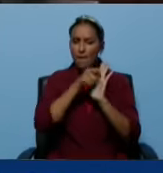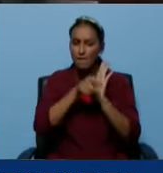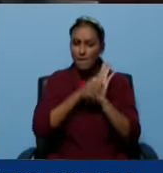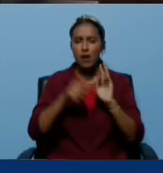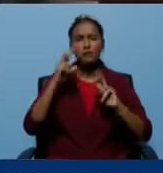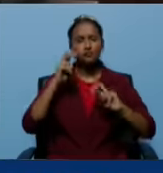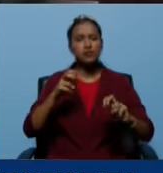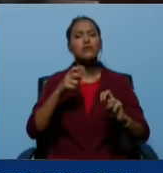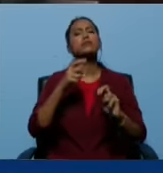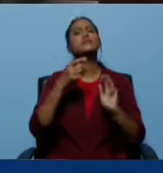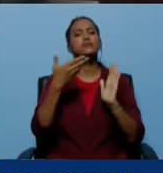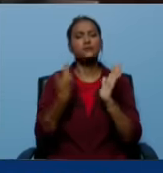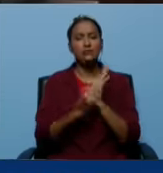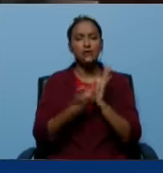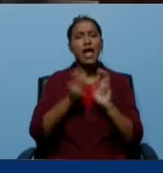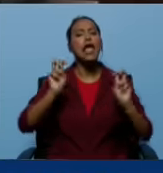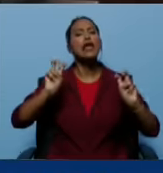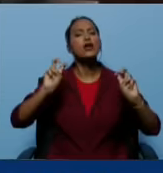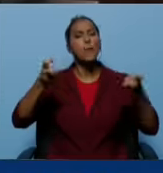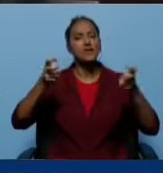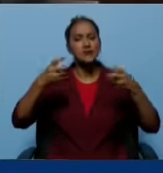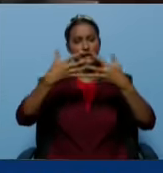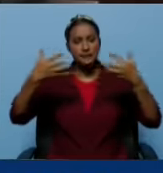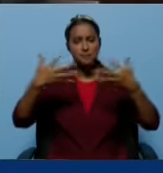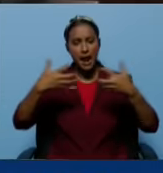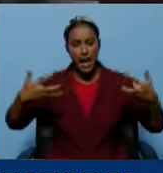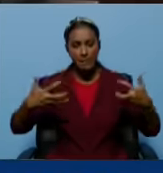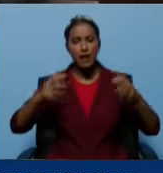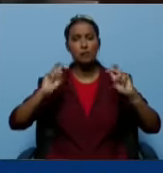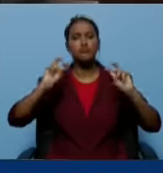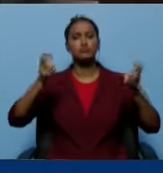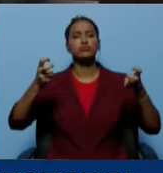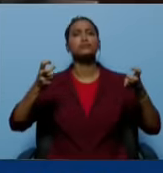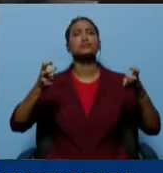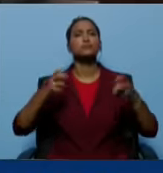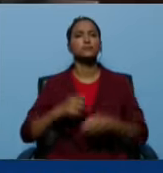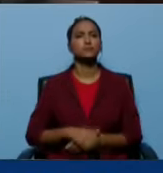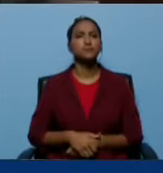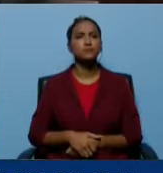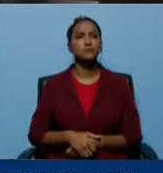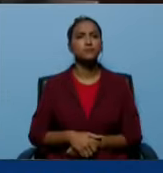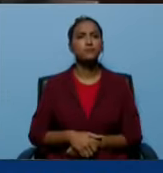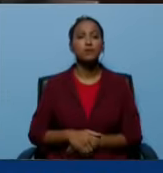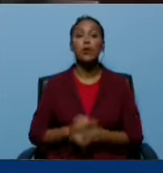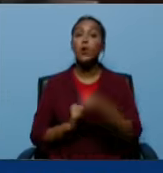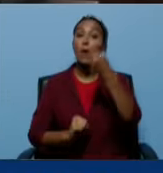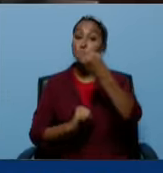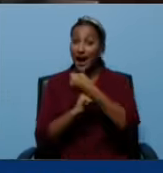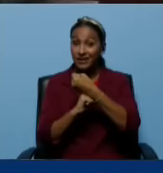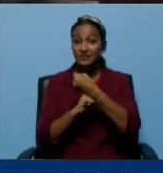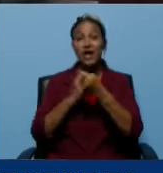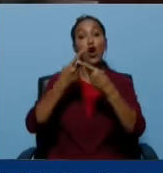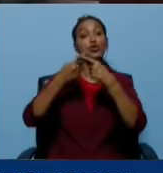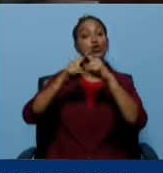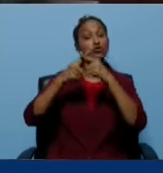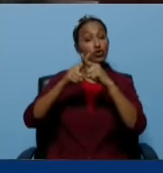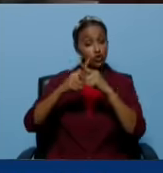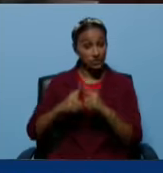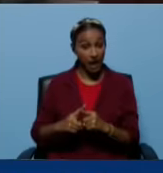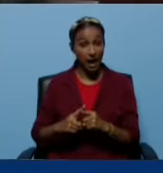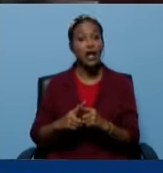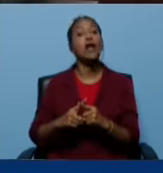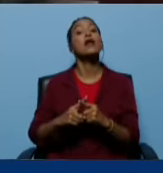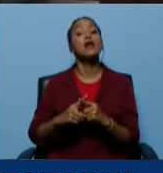que, abro comillas, con base en los resultados obtenidos en el proceso